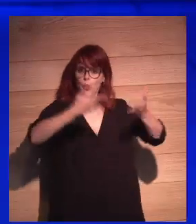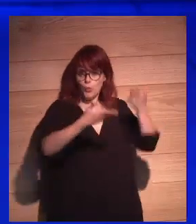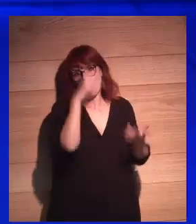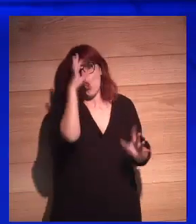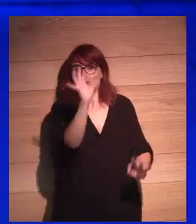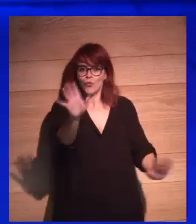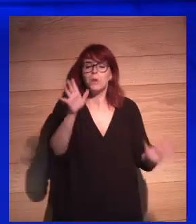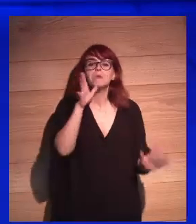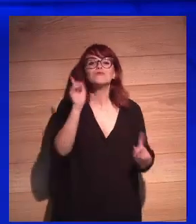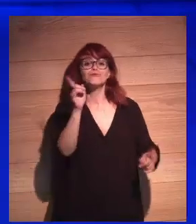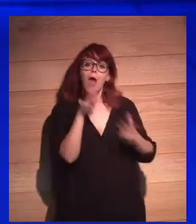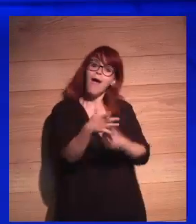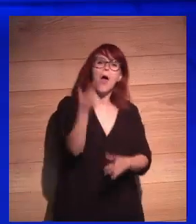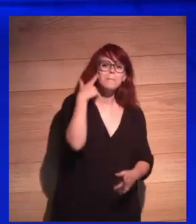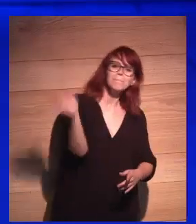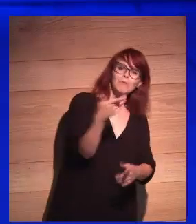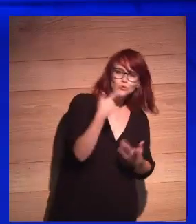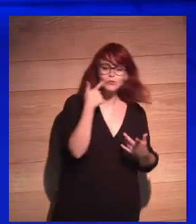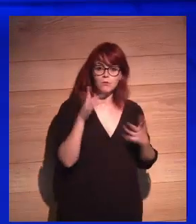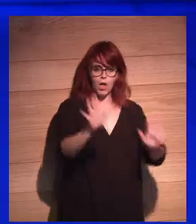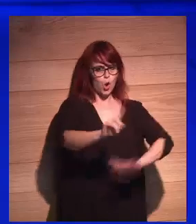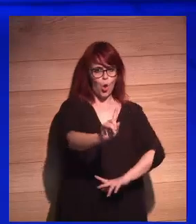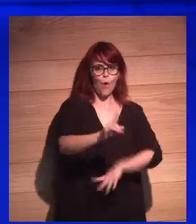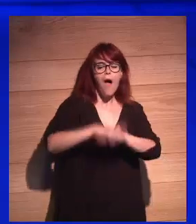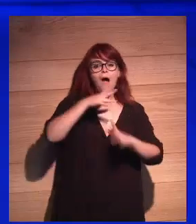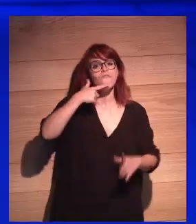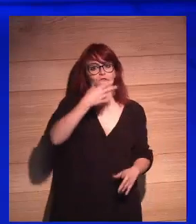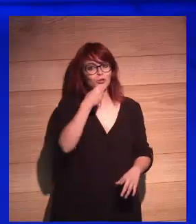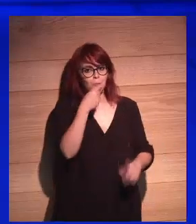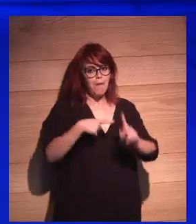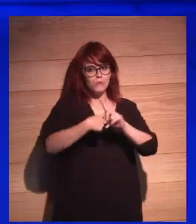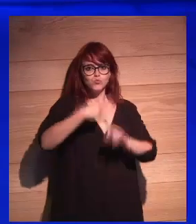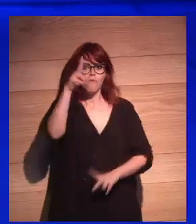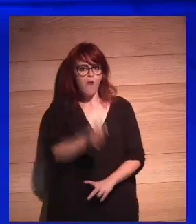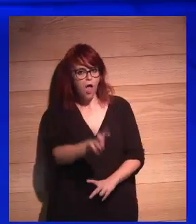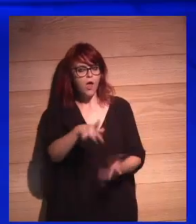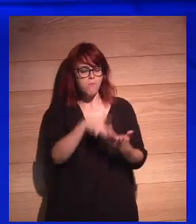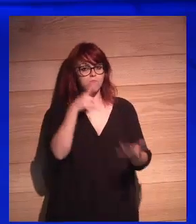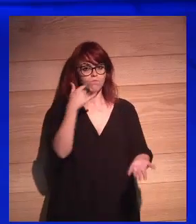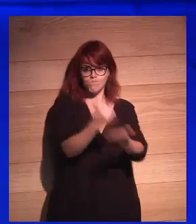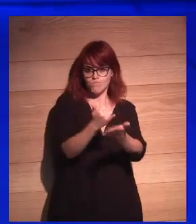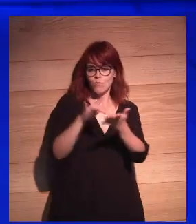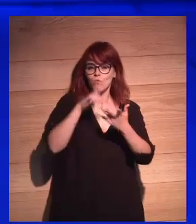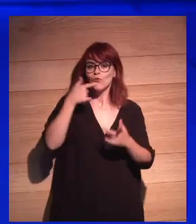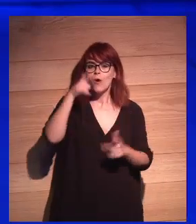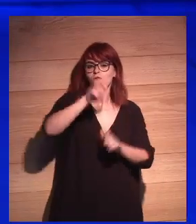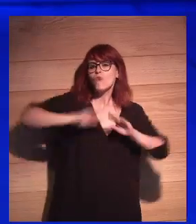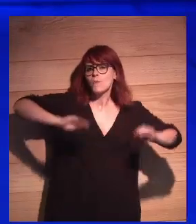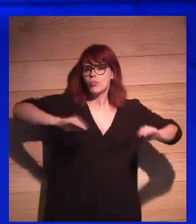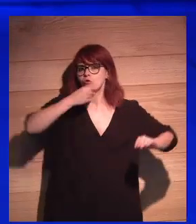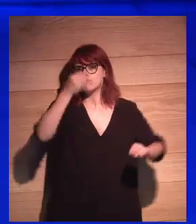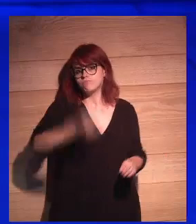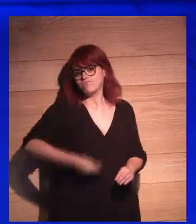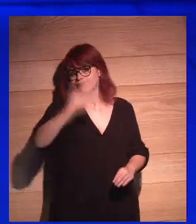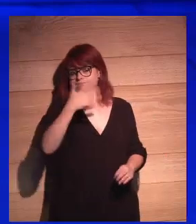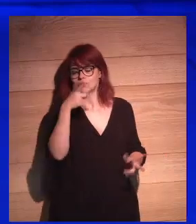solamente, oye, es bonito, oye, no, es que esto ya directamente es útil, se usa y está demostrado que es mucho más, la experiencia de formación afecta mucho